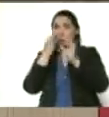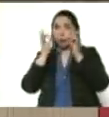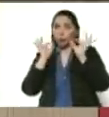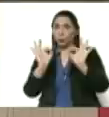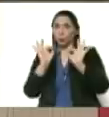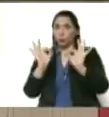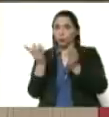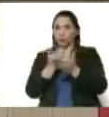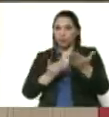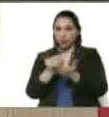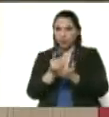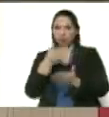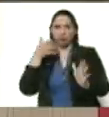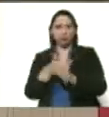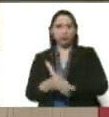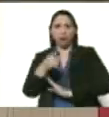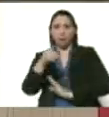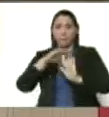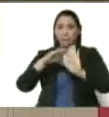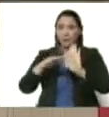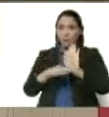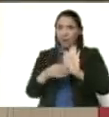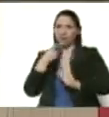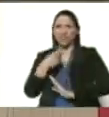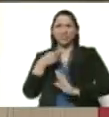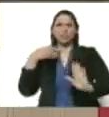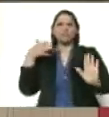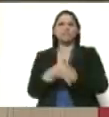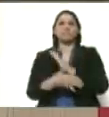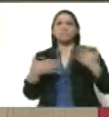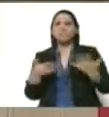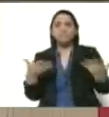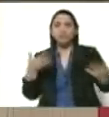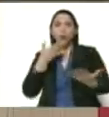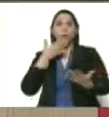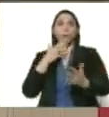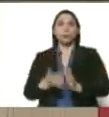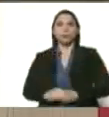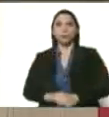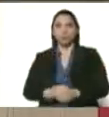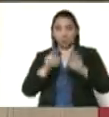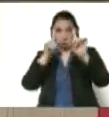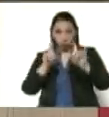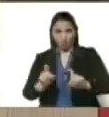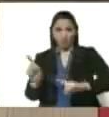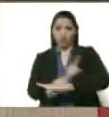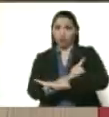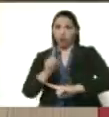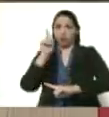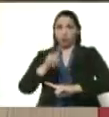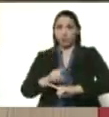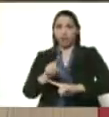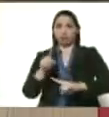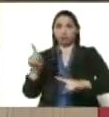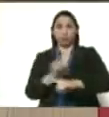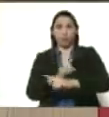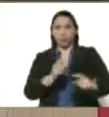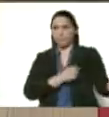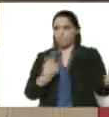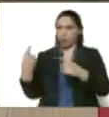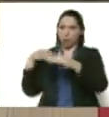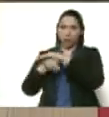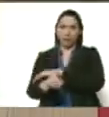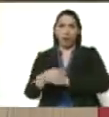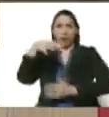ha diseñado. ¿Este protocolo qué contempla? Contempla una prueba rápida, inmediatamente ingresa al